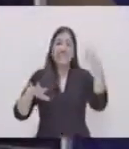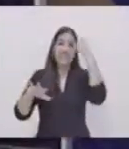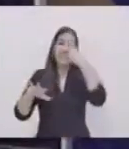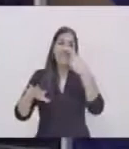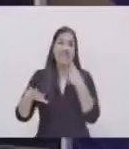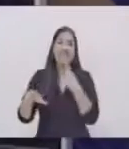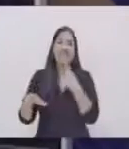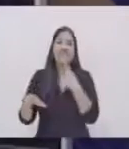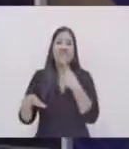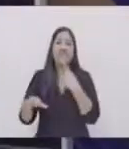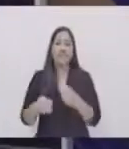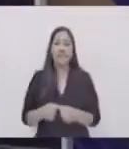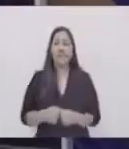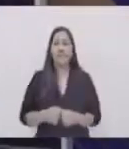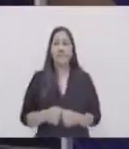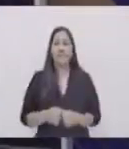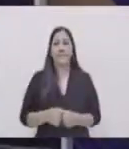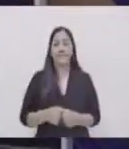S.